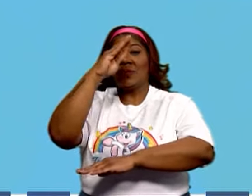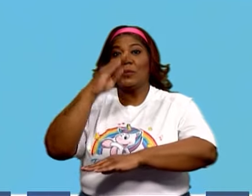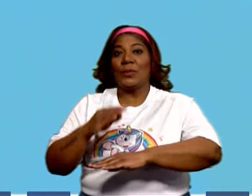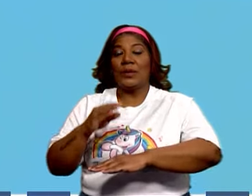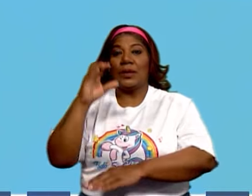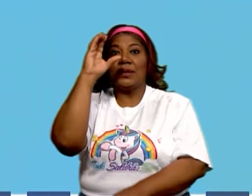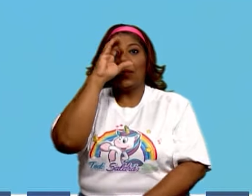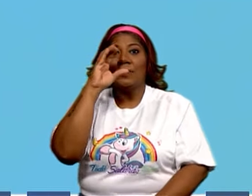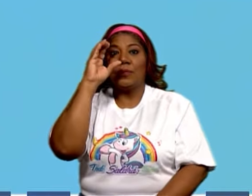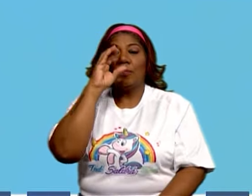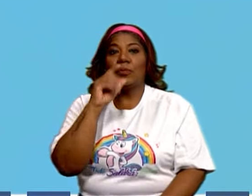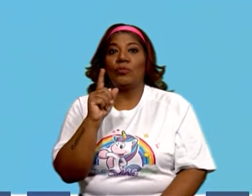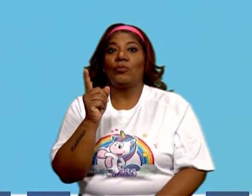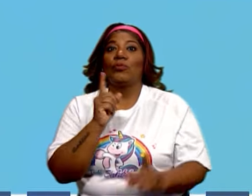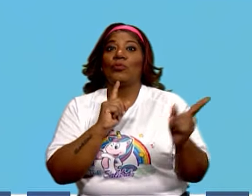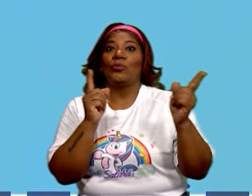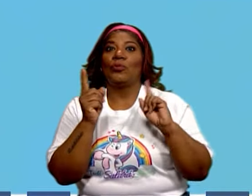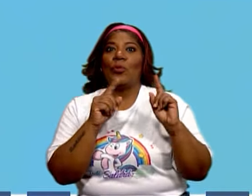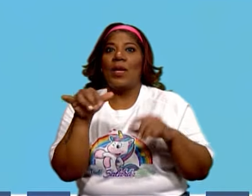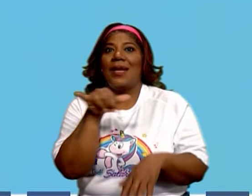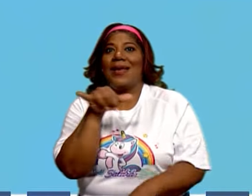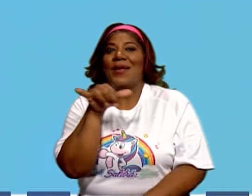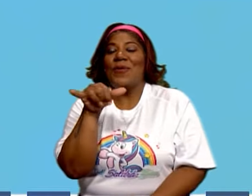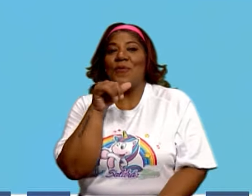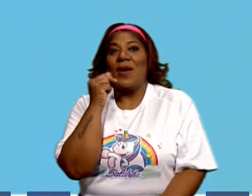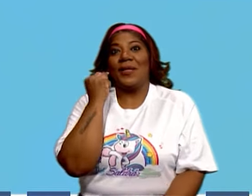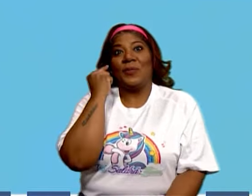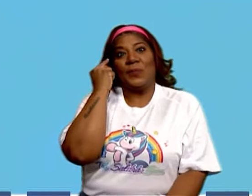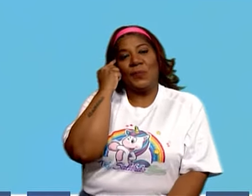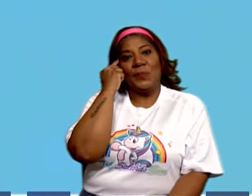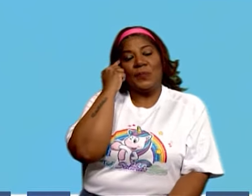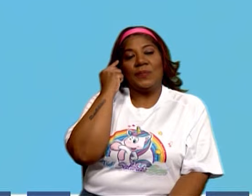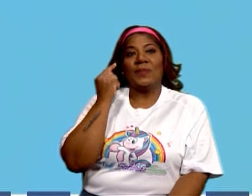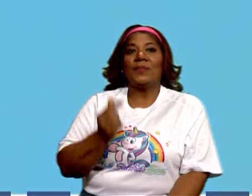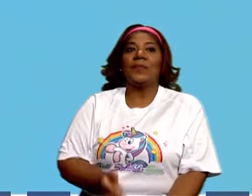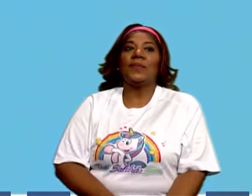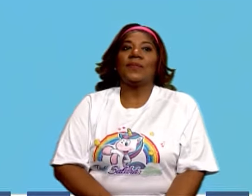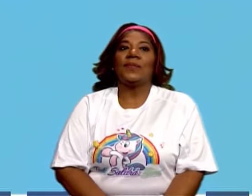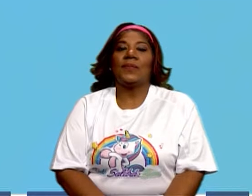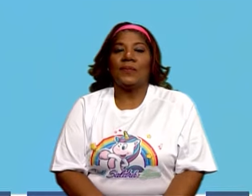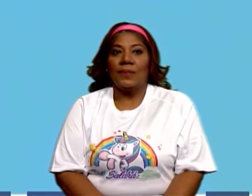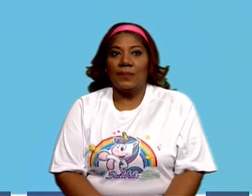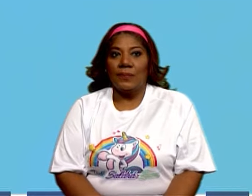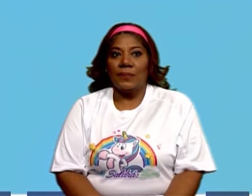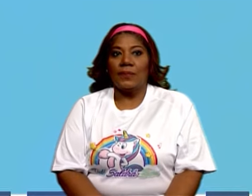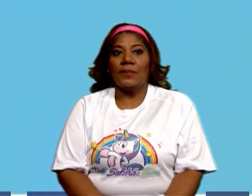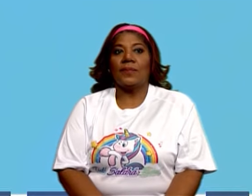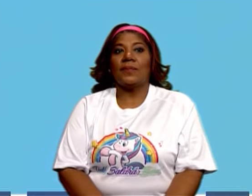la imagen igual a esta. Así que vamos a ir buscando. A ver,